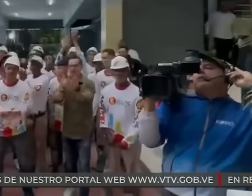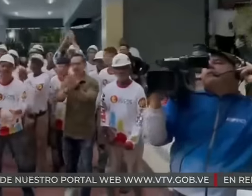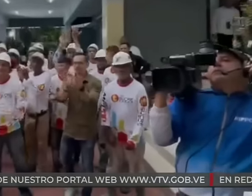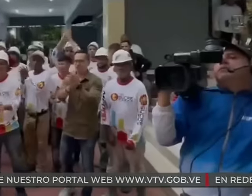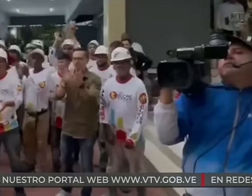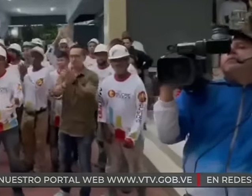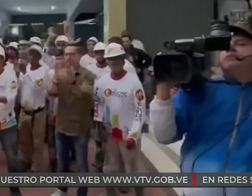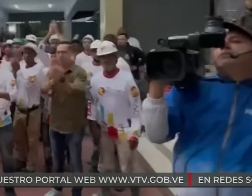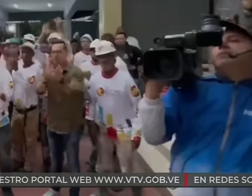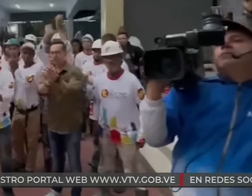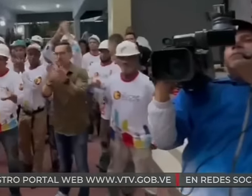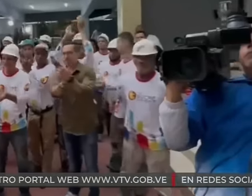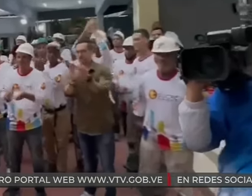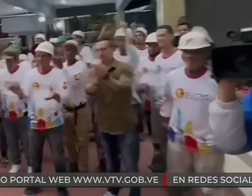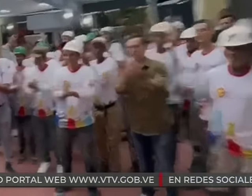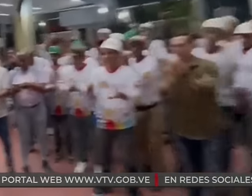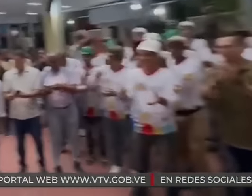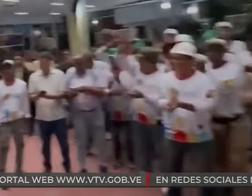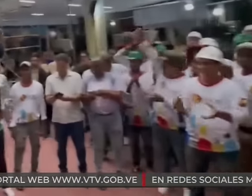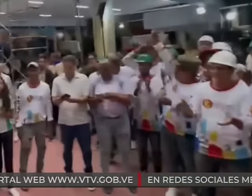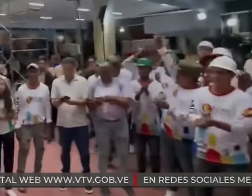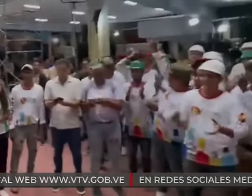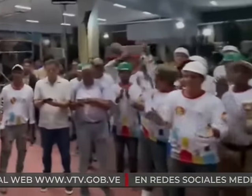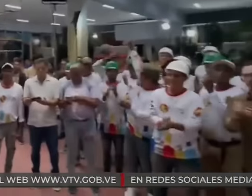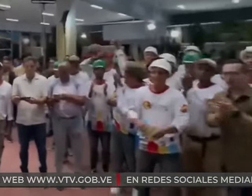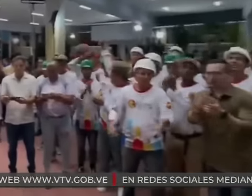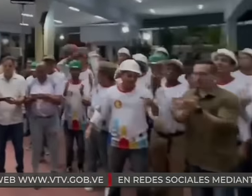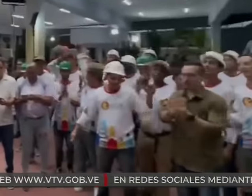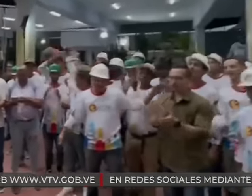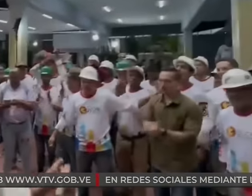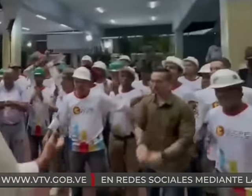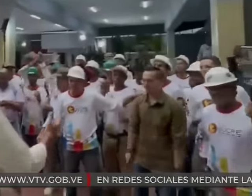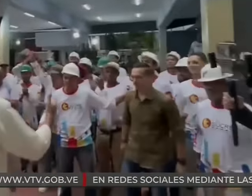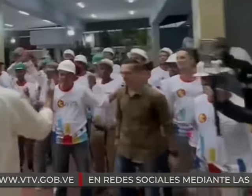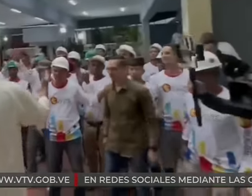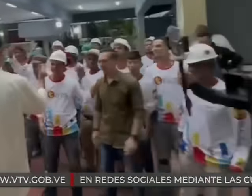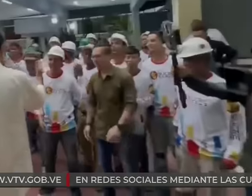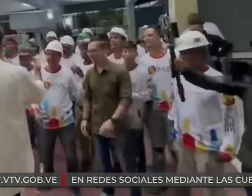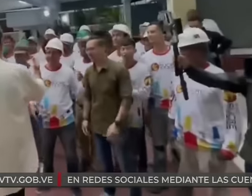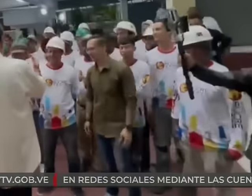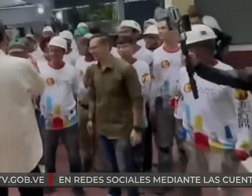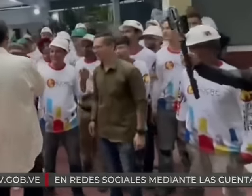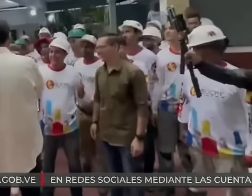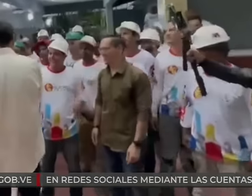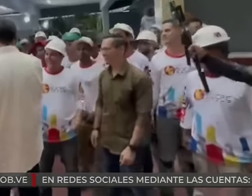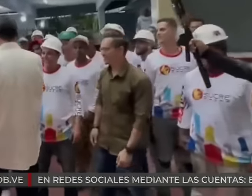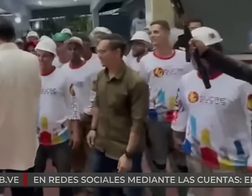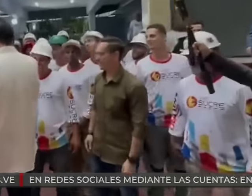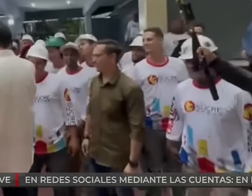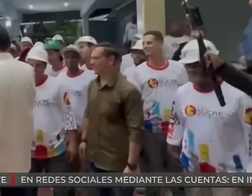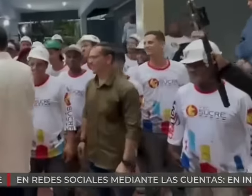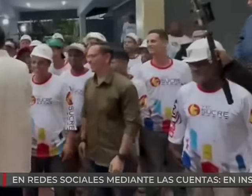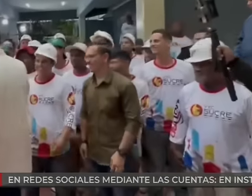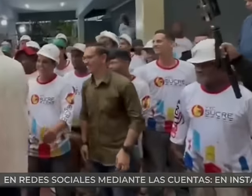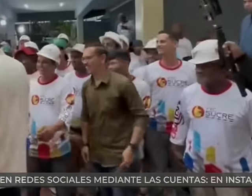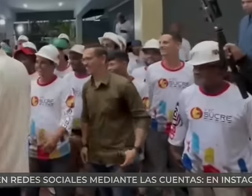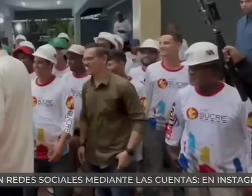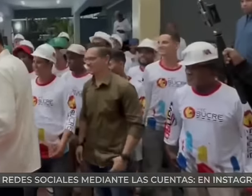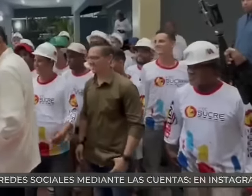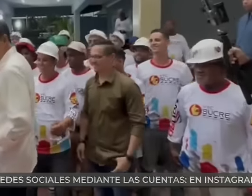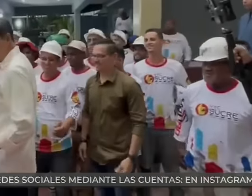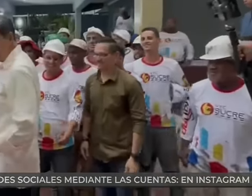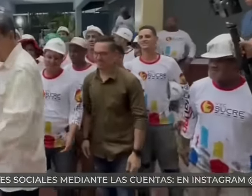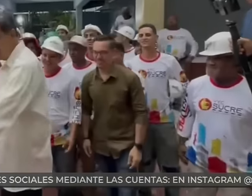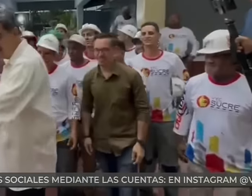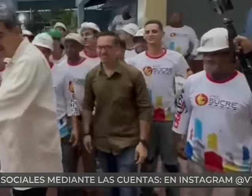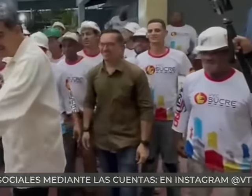1960 de instituto de comercio del Valle Posteriormente se muda A esta zona de la parroquia del Valle donde está en este momento